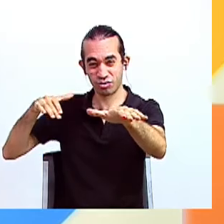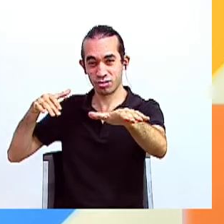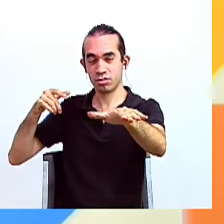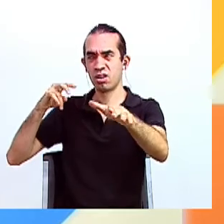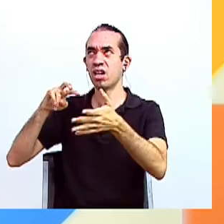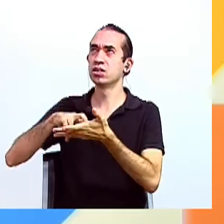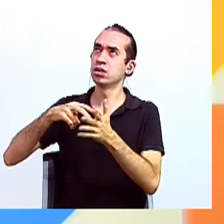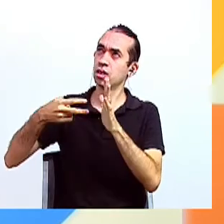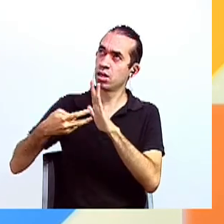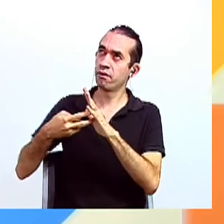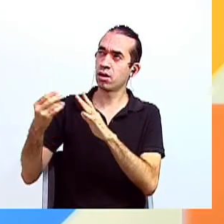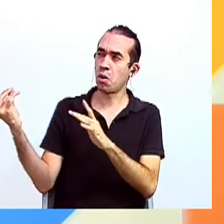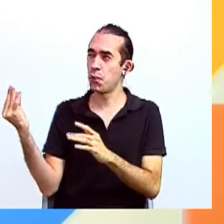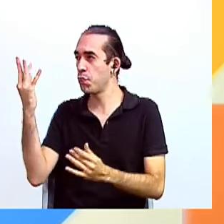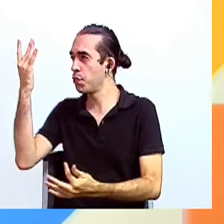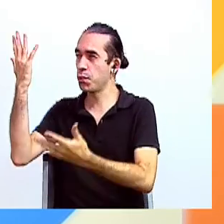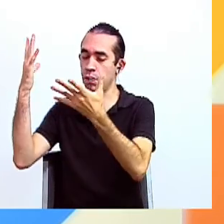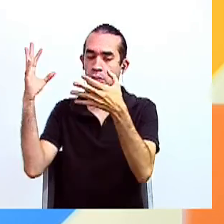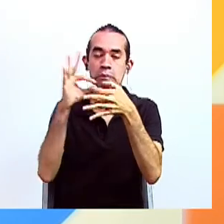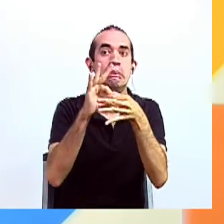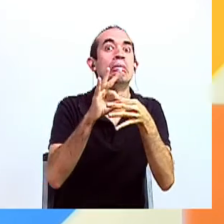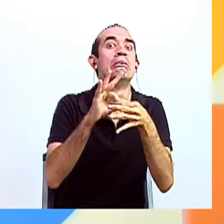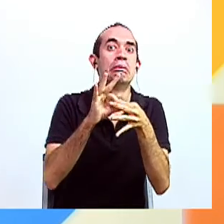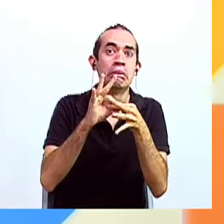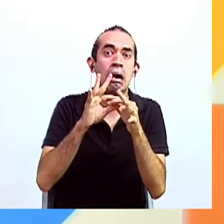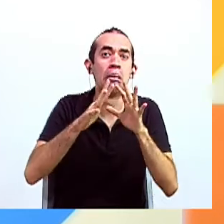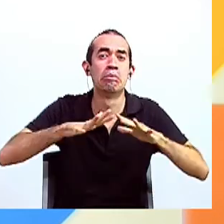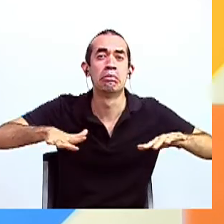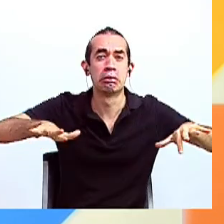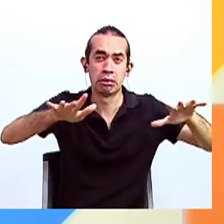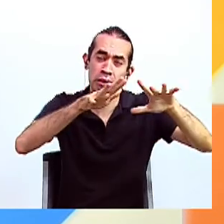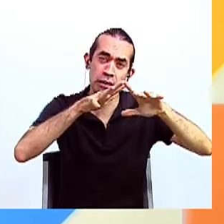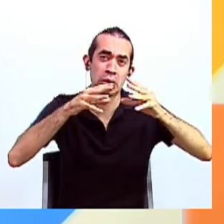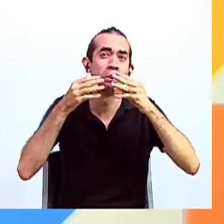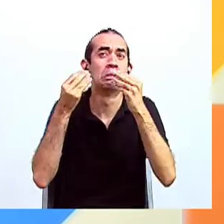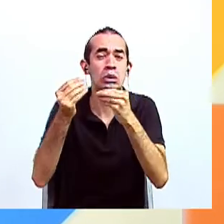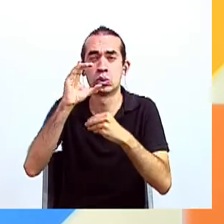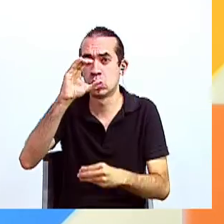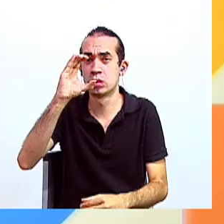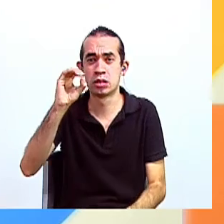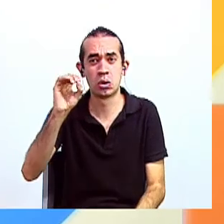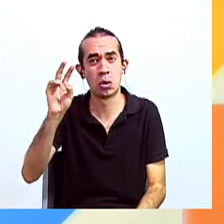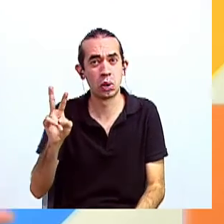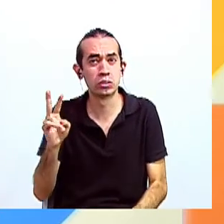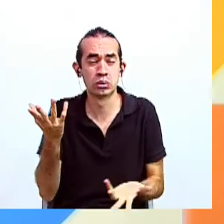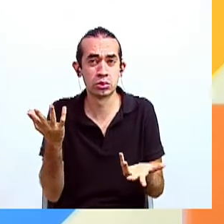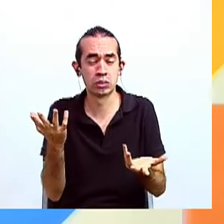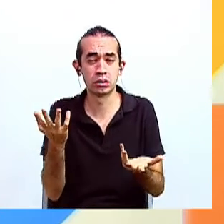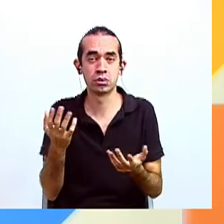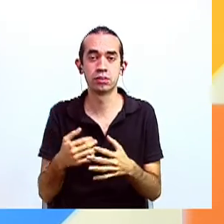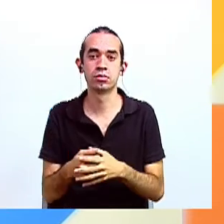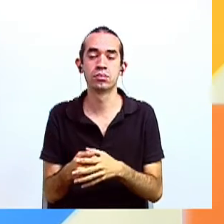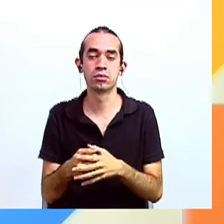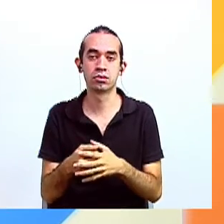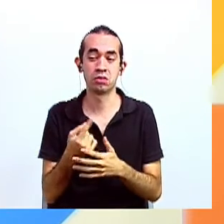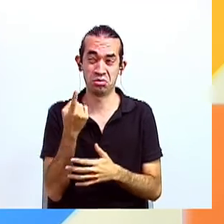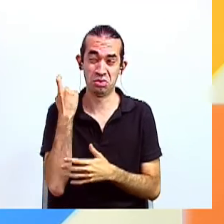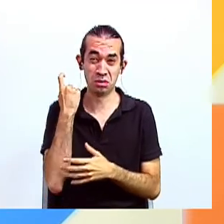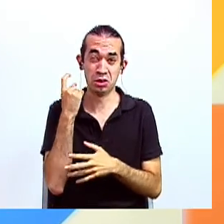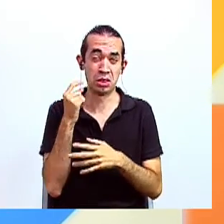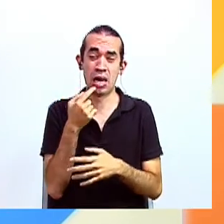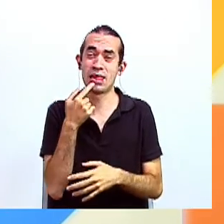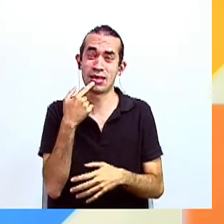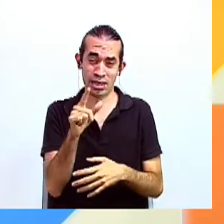está implicando para el ambiente, todo ese desprendimiento de dióxido de carbono. Hace un minutito les